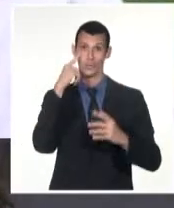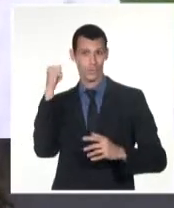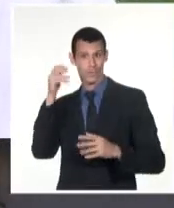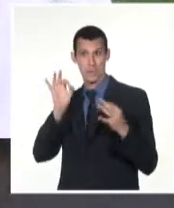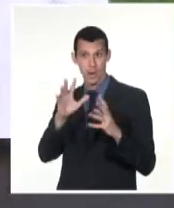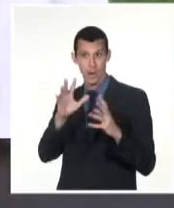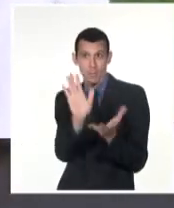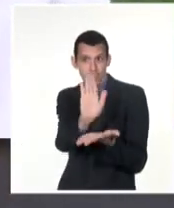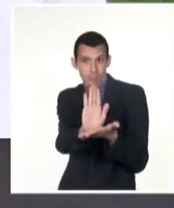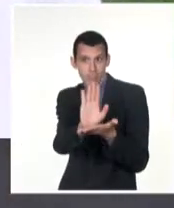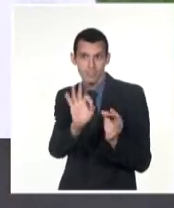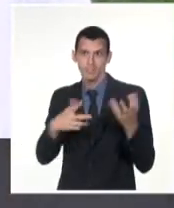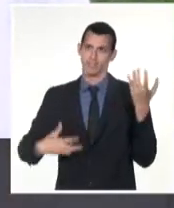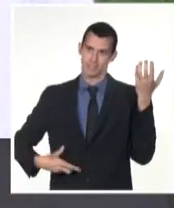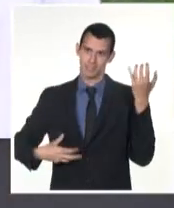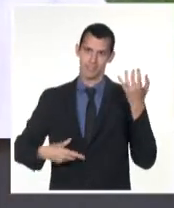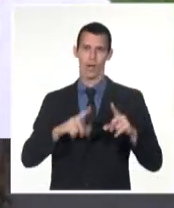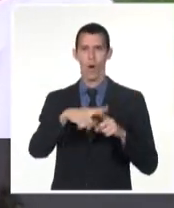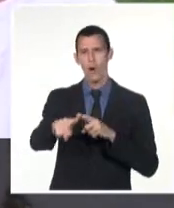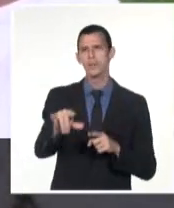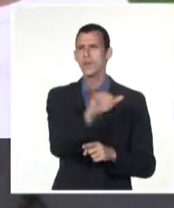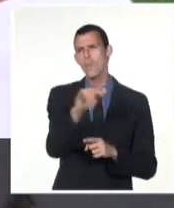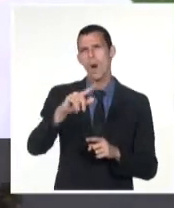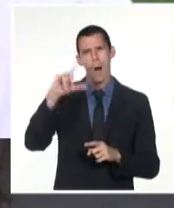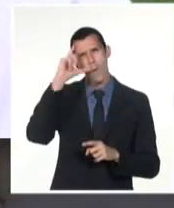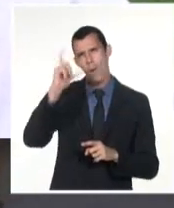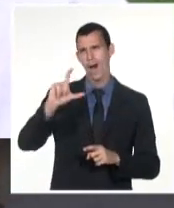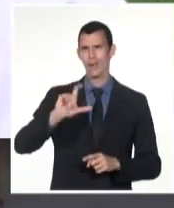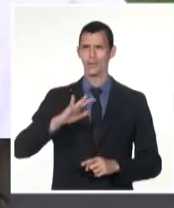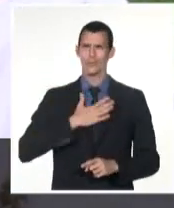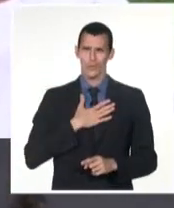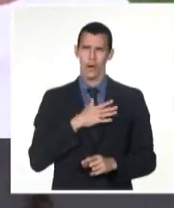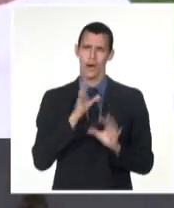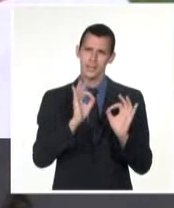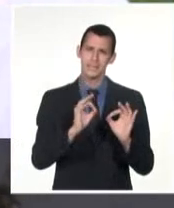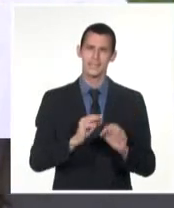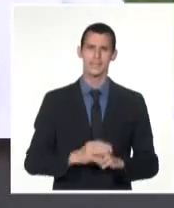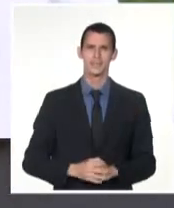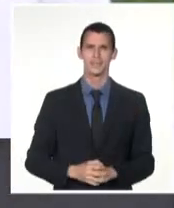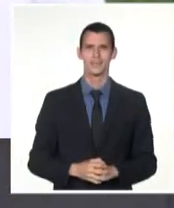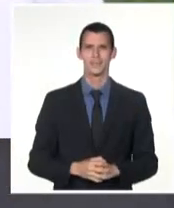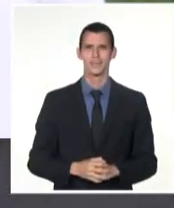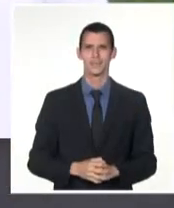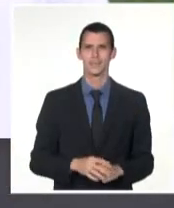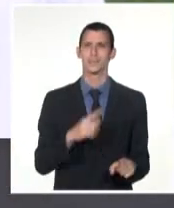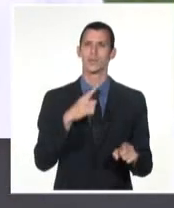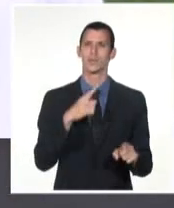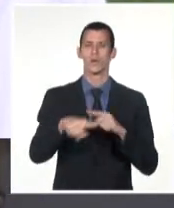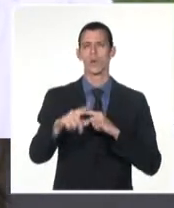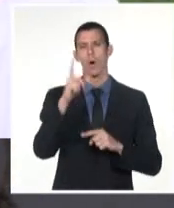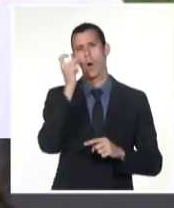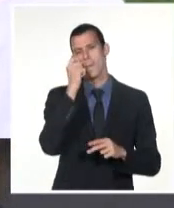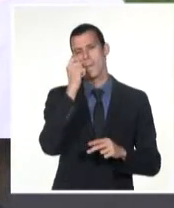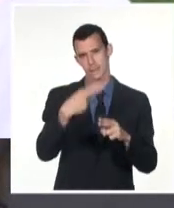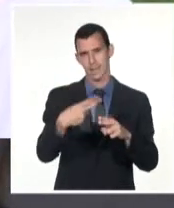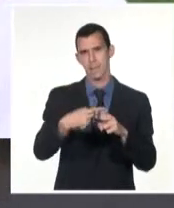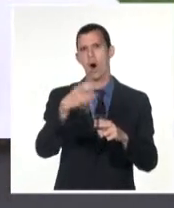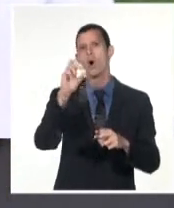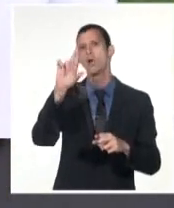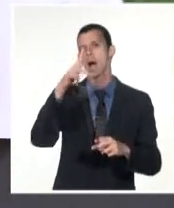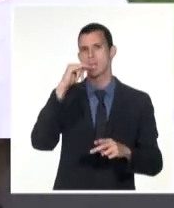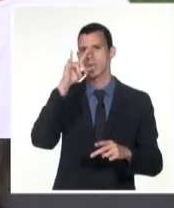espacio sociocultural Guajirito Soy y al campesino Orlando Bombalé Luna. Estas son tres